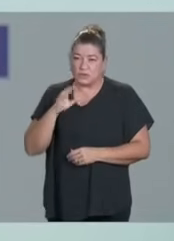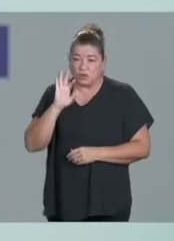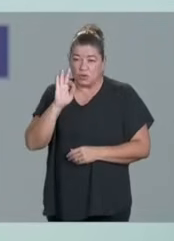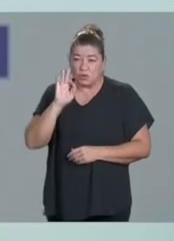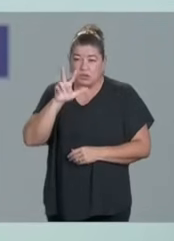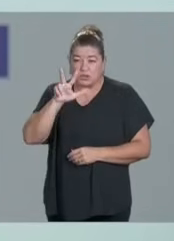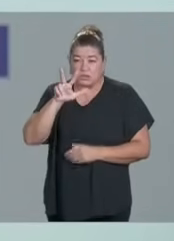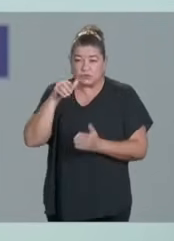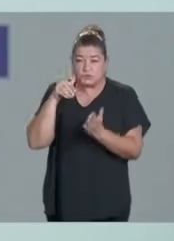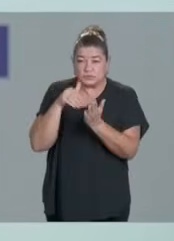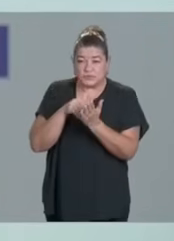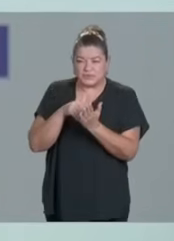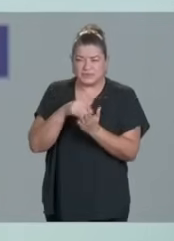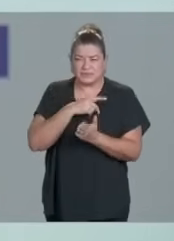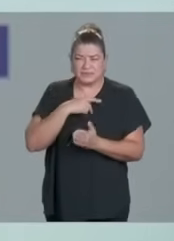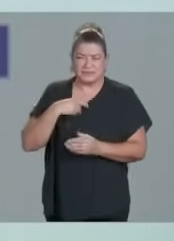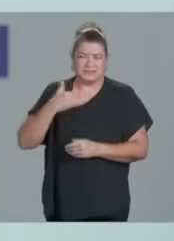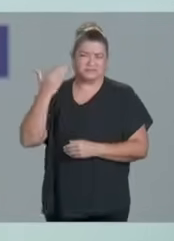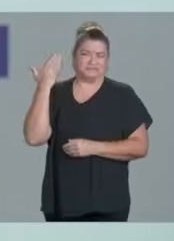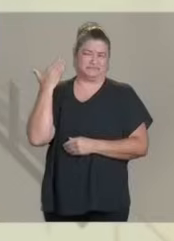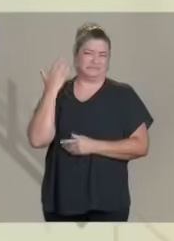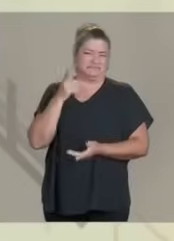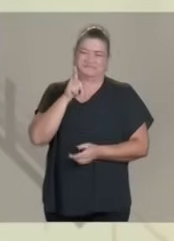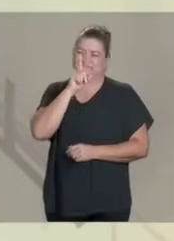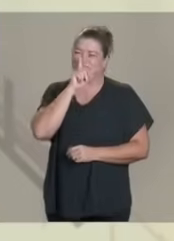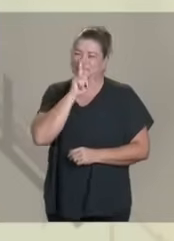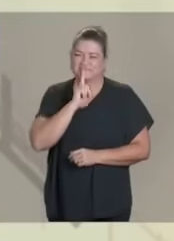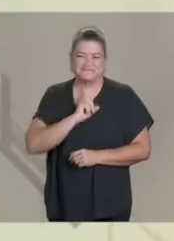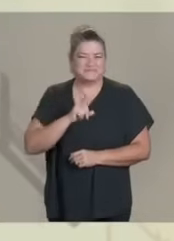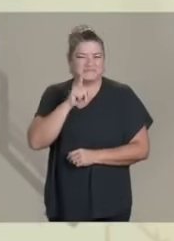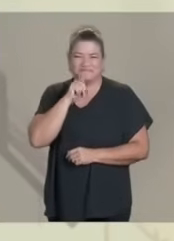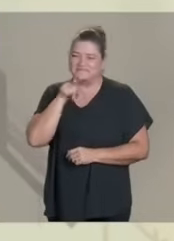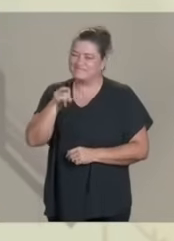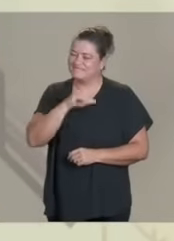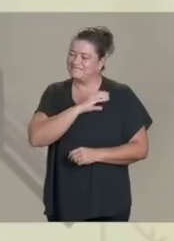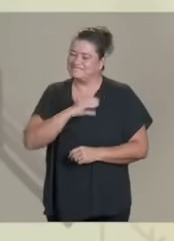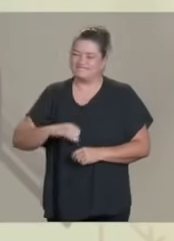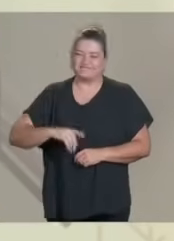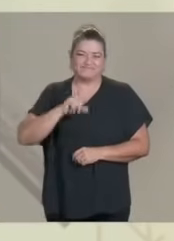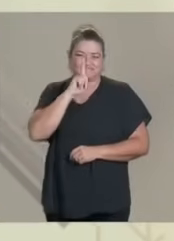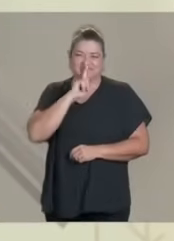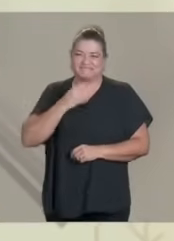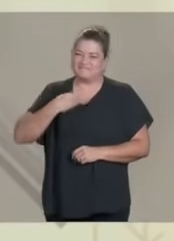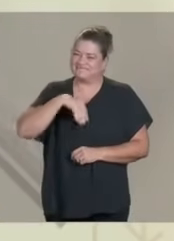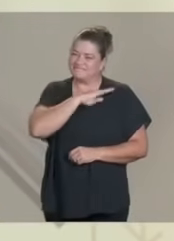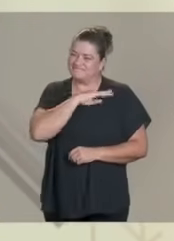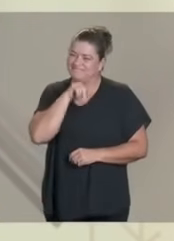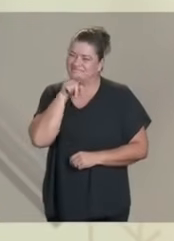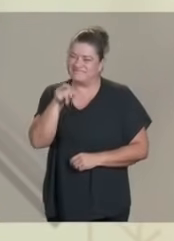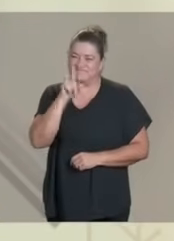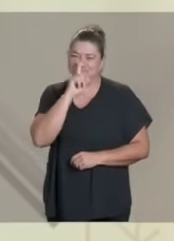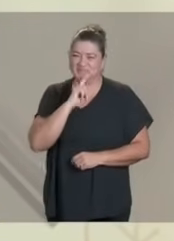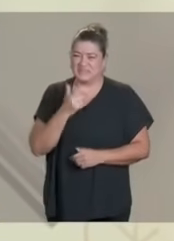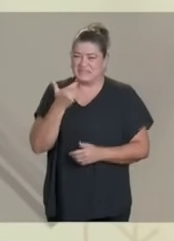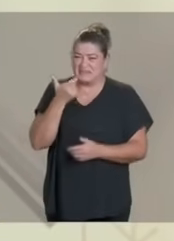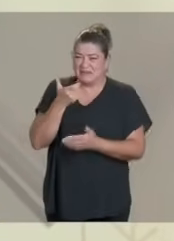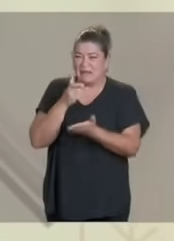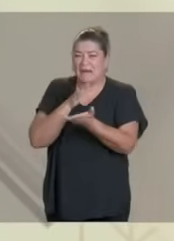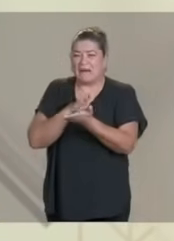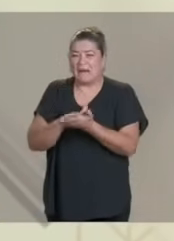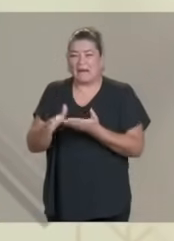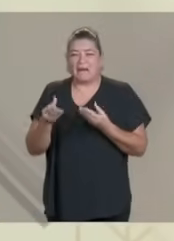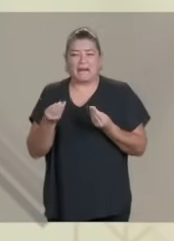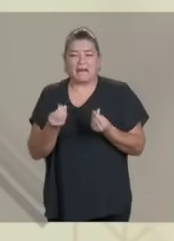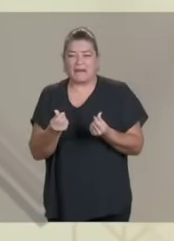le digo que dice mentiras, por eso es la candidata de las mentiras. Ya se acabaron todo el dinero y ahora van por las